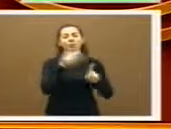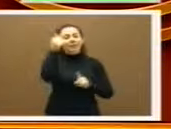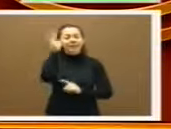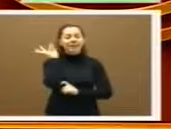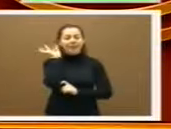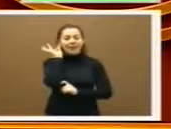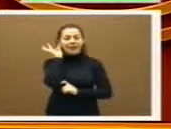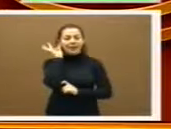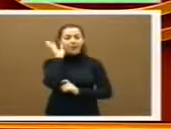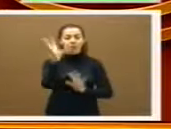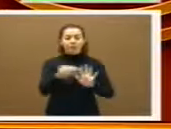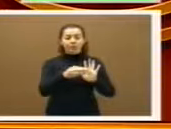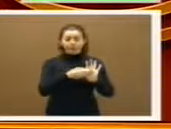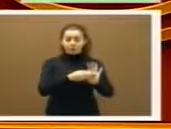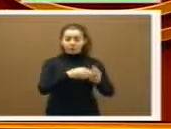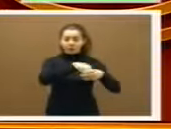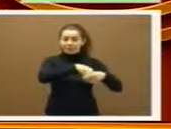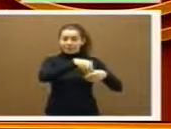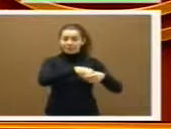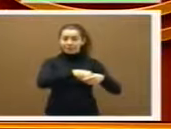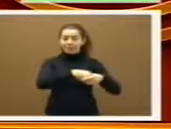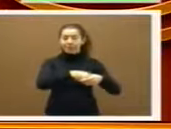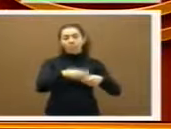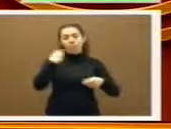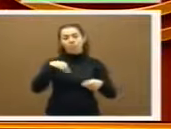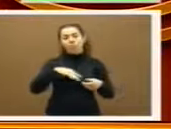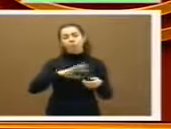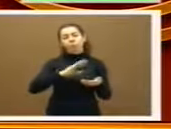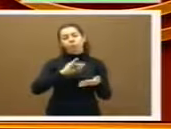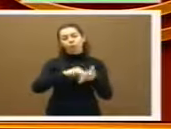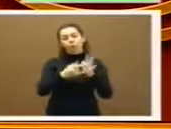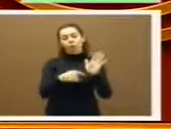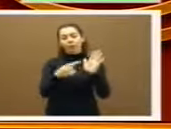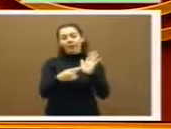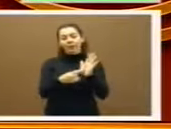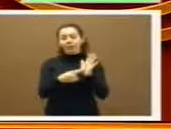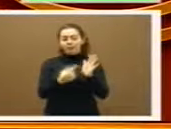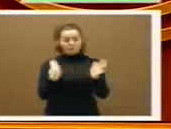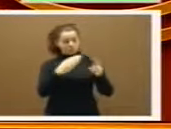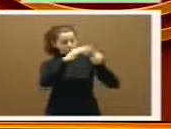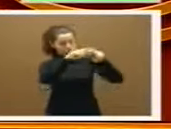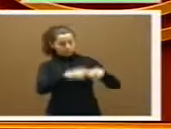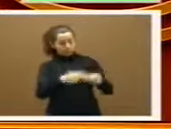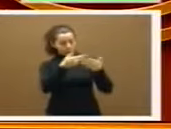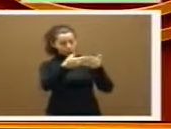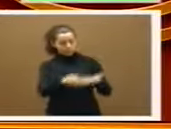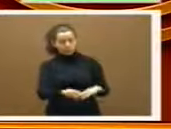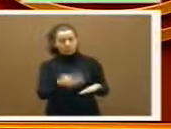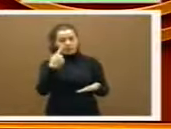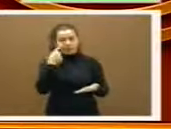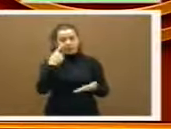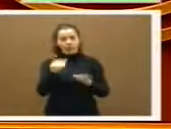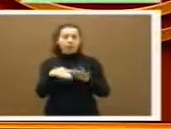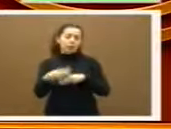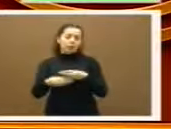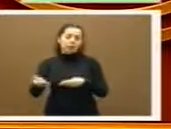incorpora al expediente del proyecto de ley objeto de estudio, como informa la presidenta y de acuerdo con el acuerdo adoptado por la mesa